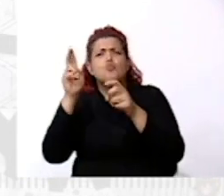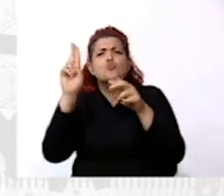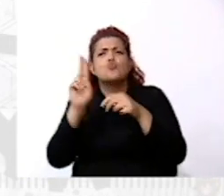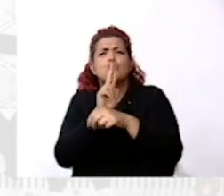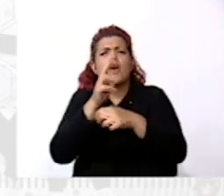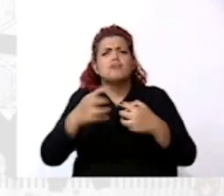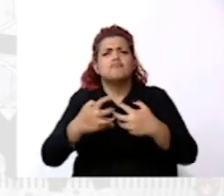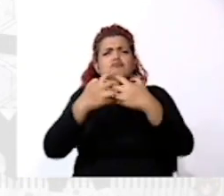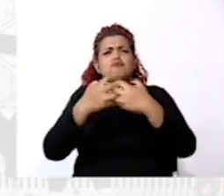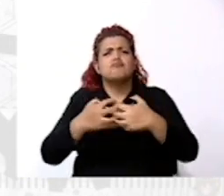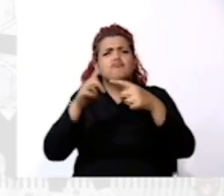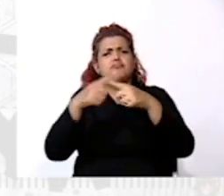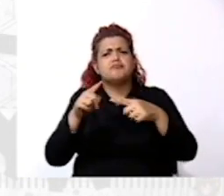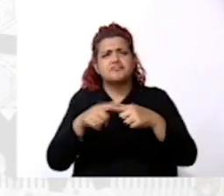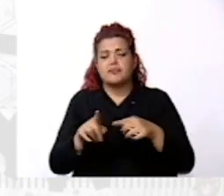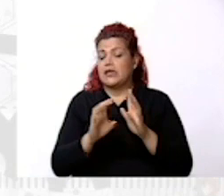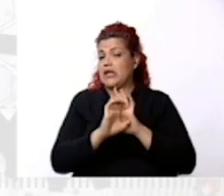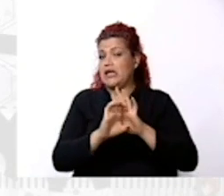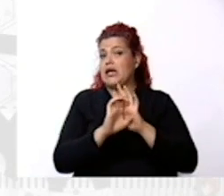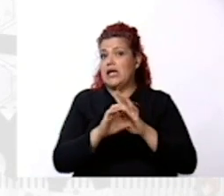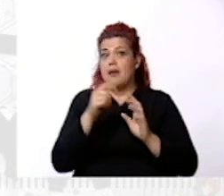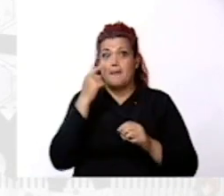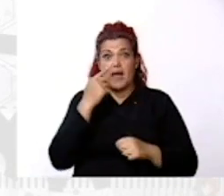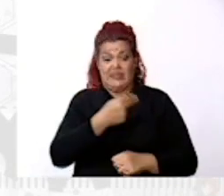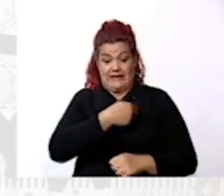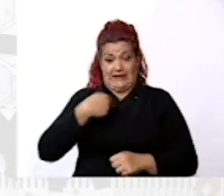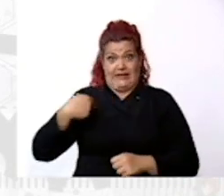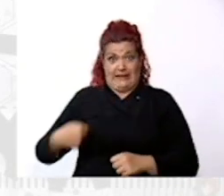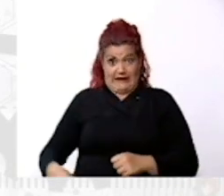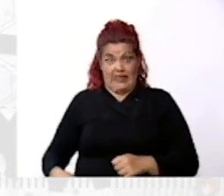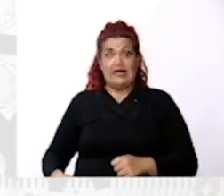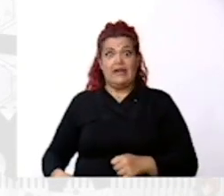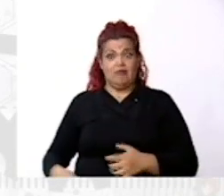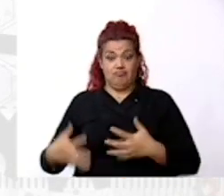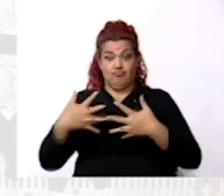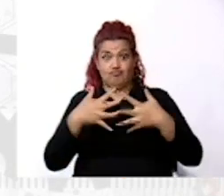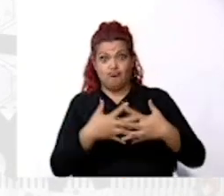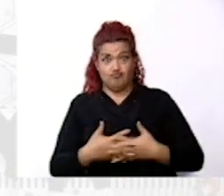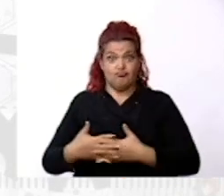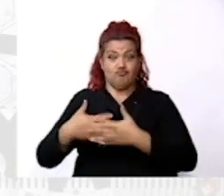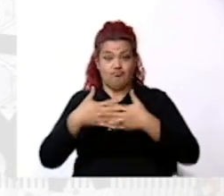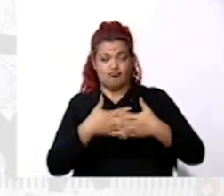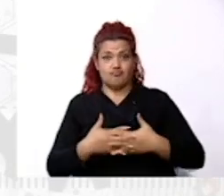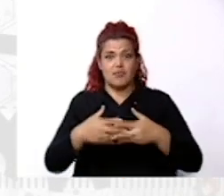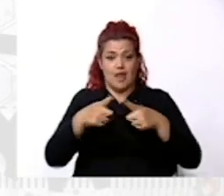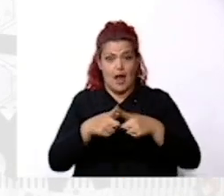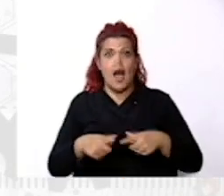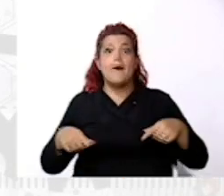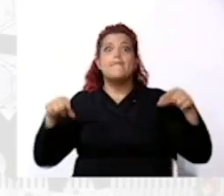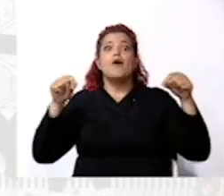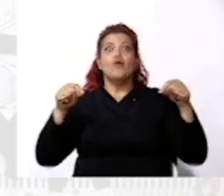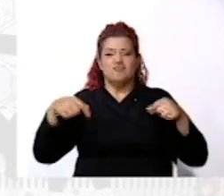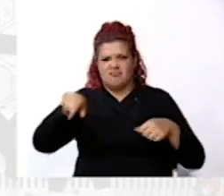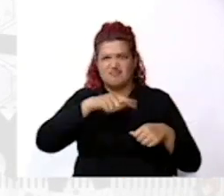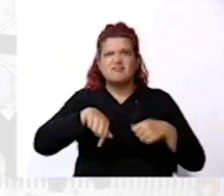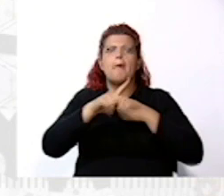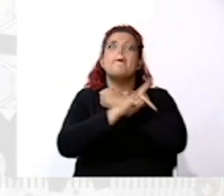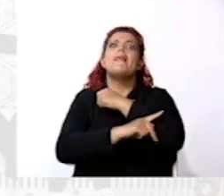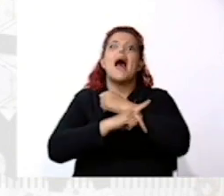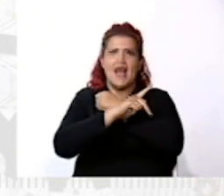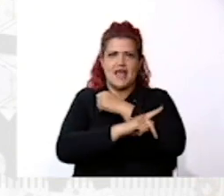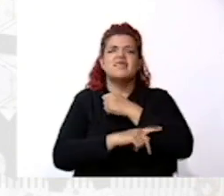diferentes máquinas. Por ejemplo, en China, Estados Unidos, Japón, son países que se